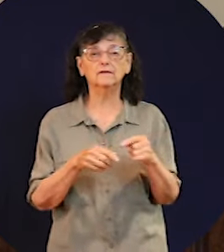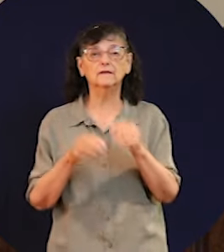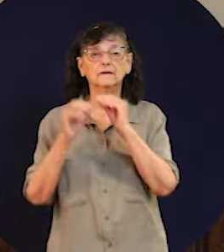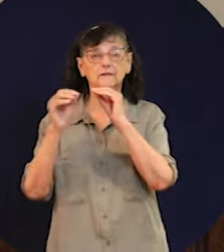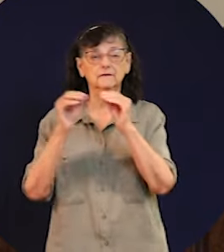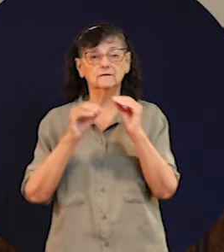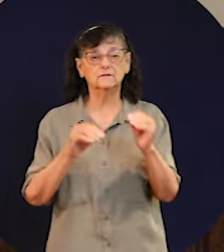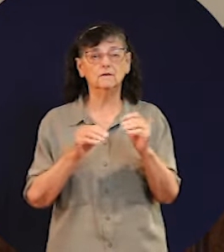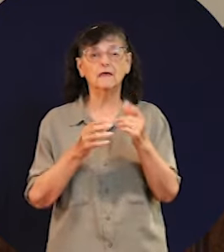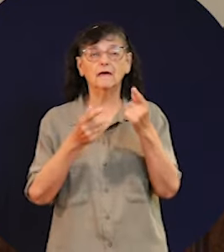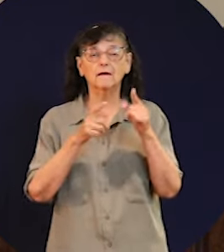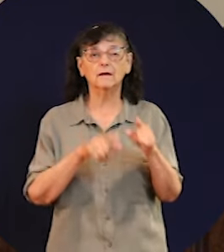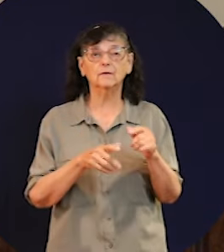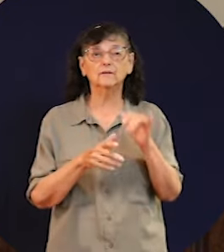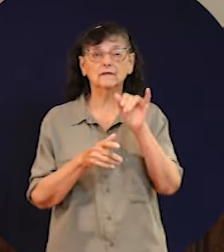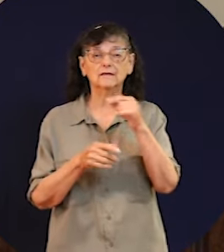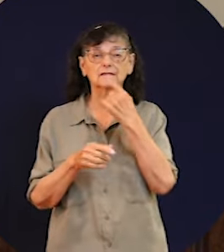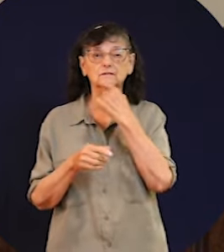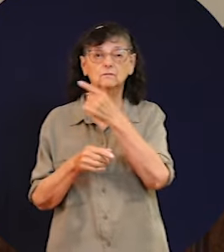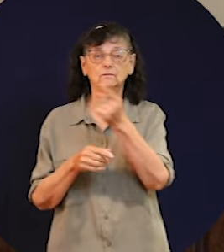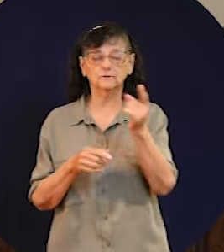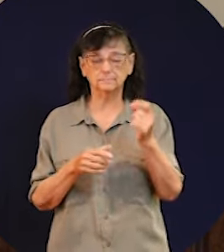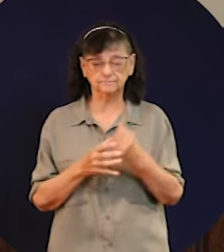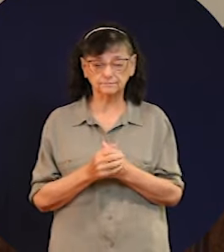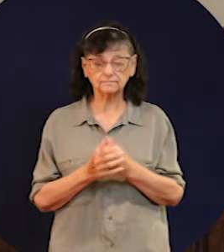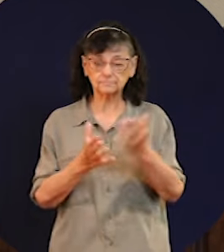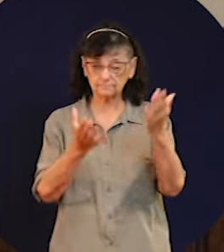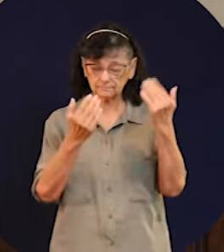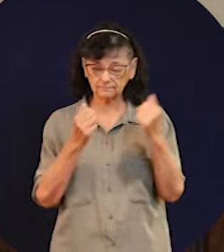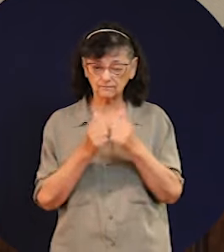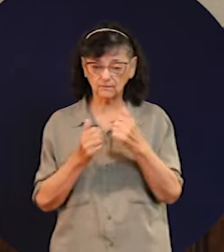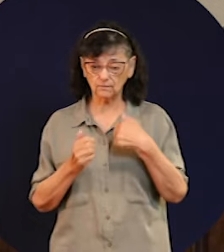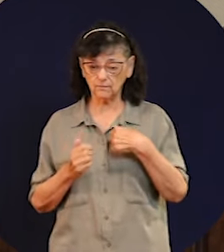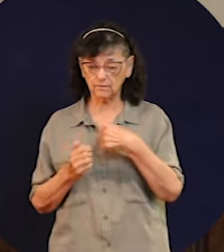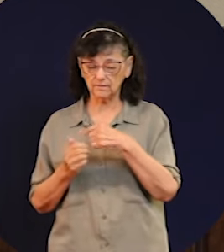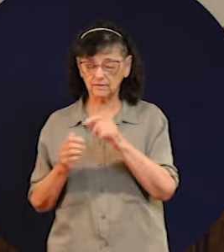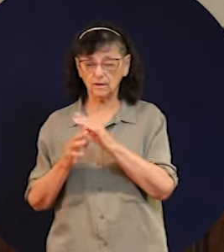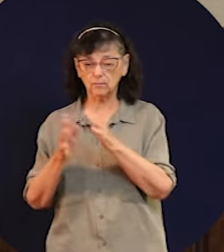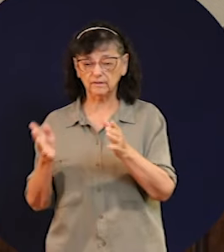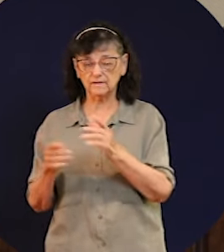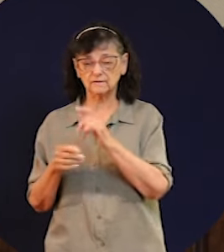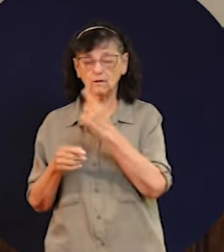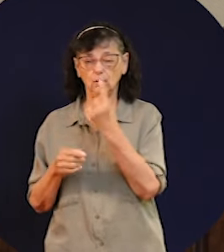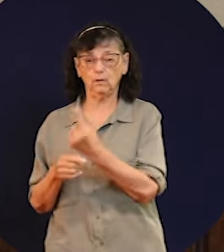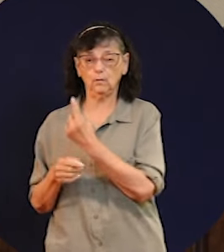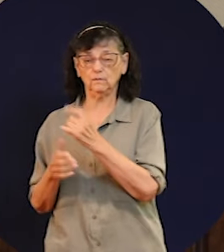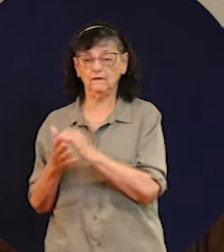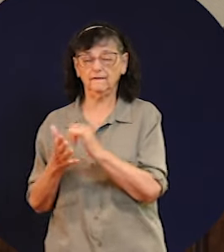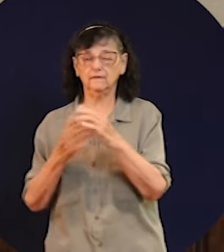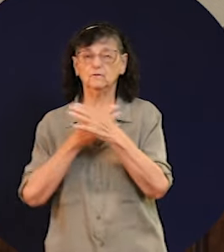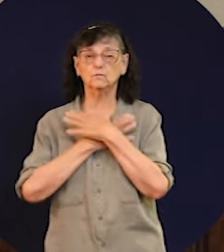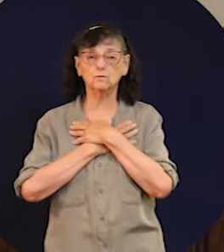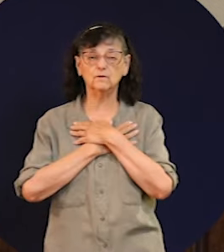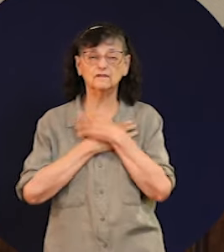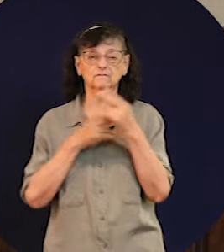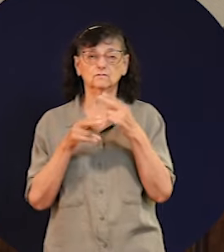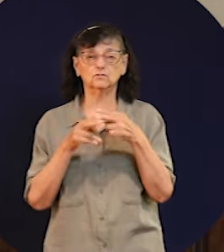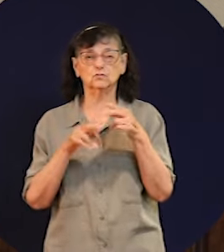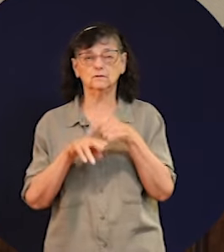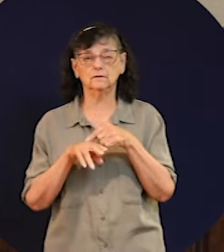enseñado. Entonces, Él les dijo, «Vengan conmigo a un lugar solitario para que descansen un